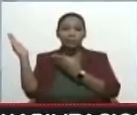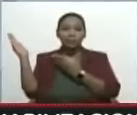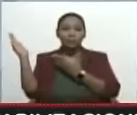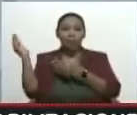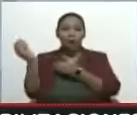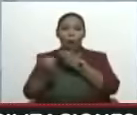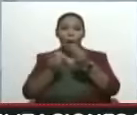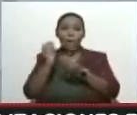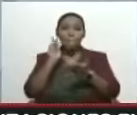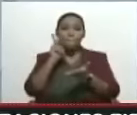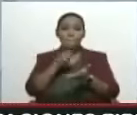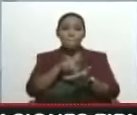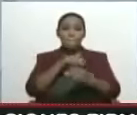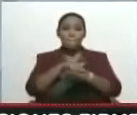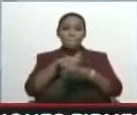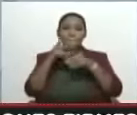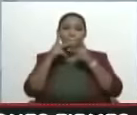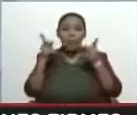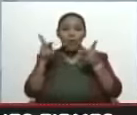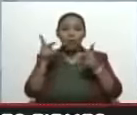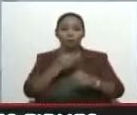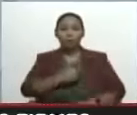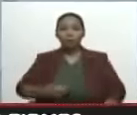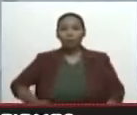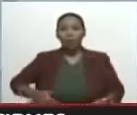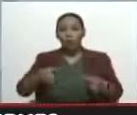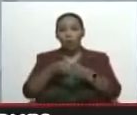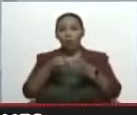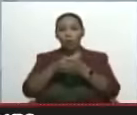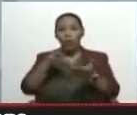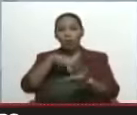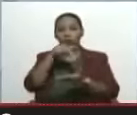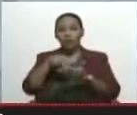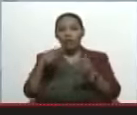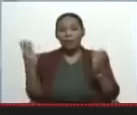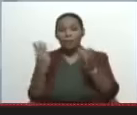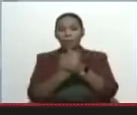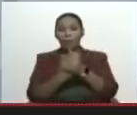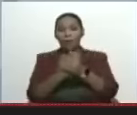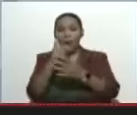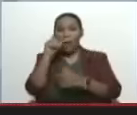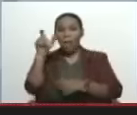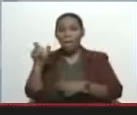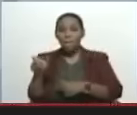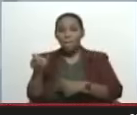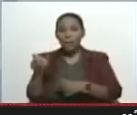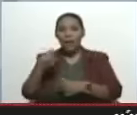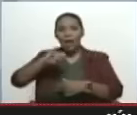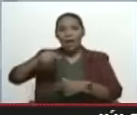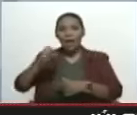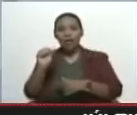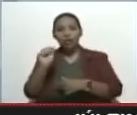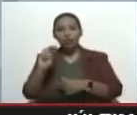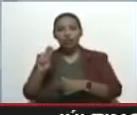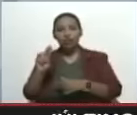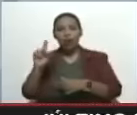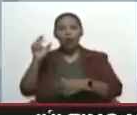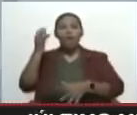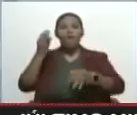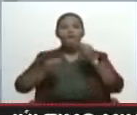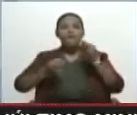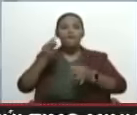cómo llega al Ministerio Público el presidente de la Comisión Nacional de Primarias, Jesús María Casal. Recordemos que el fiscal general de la